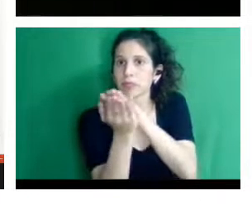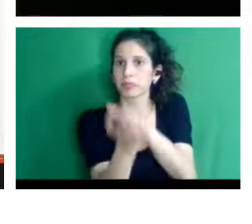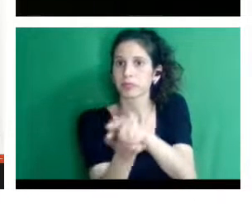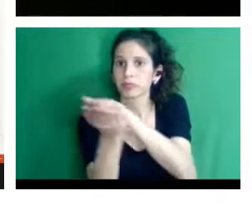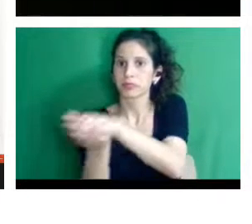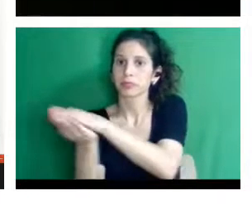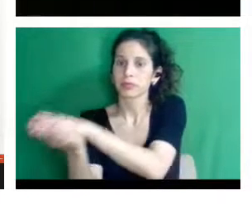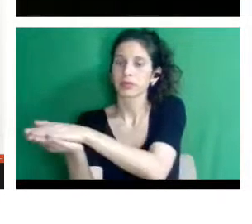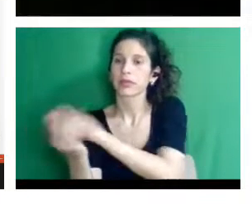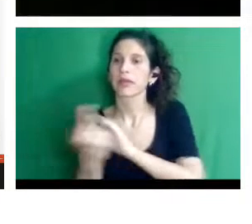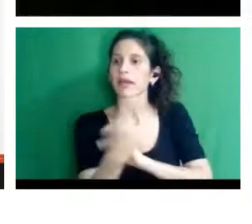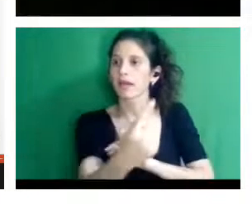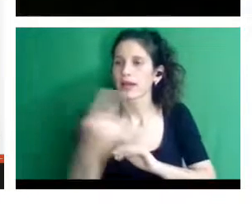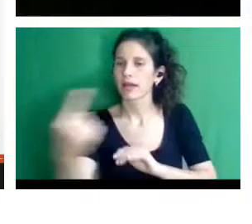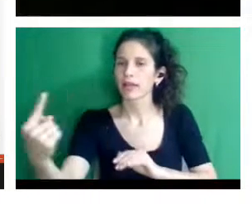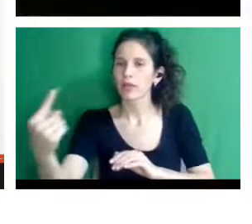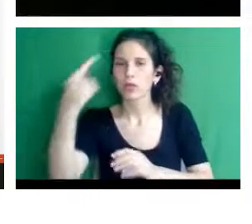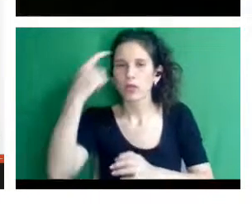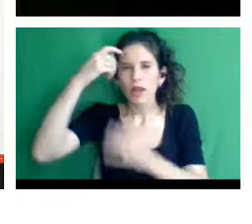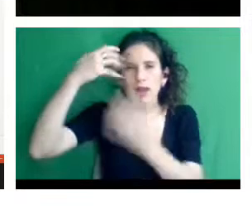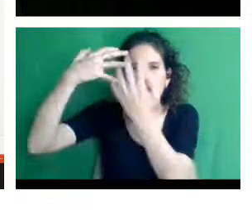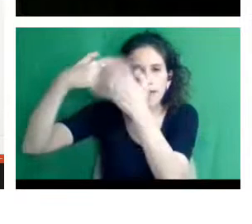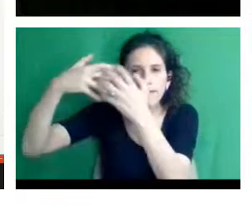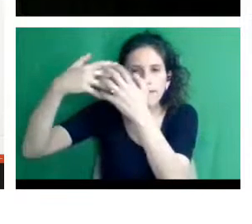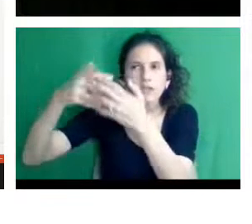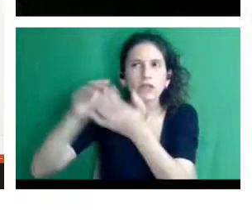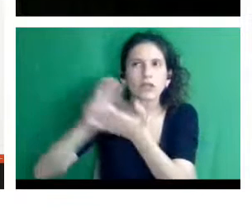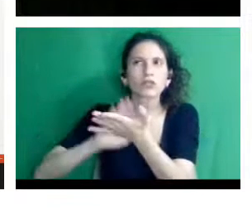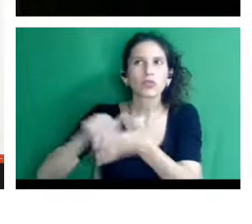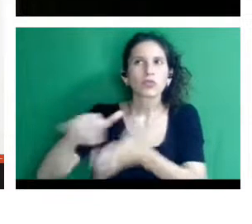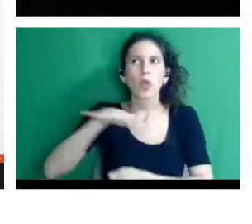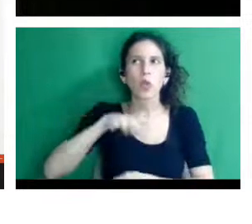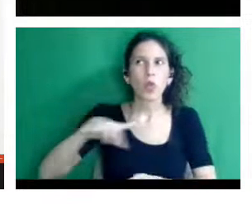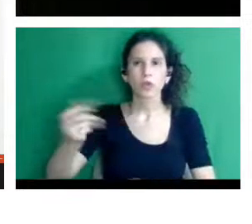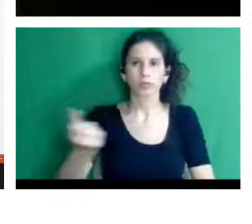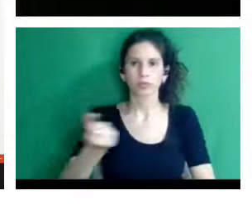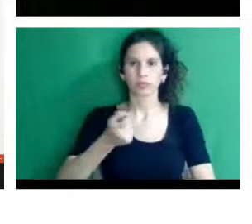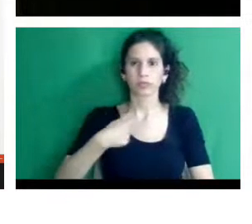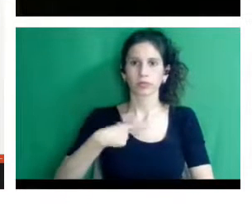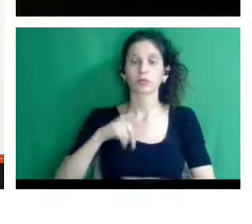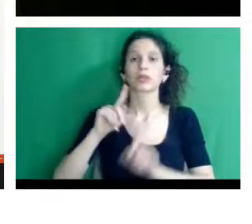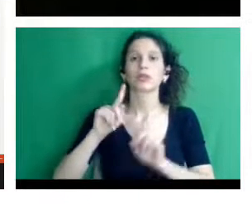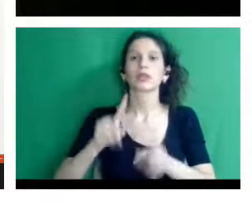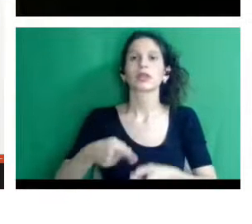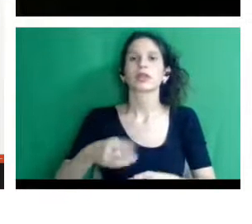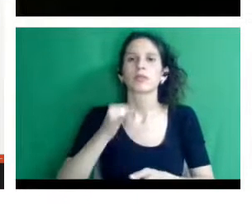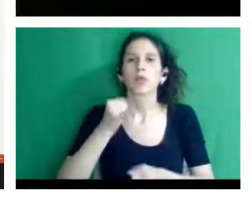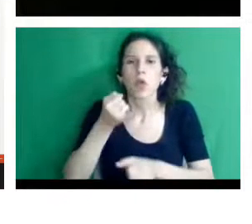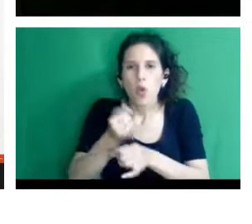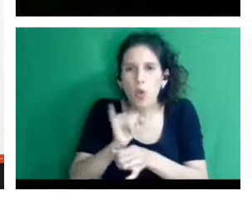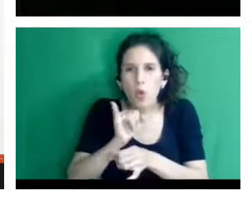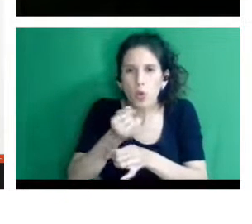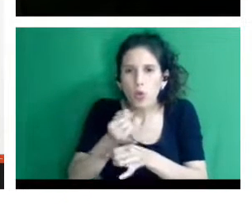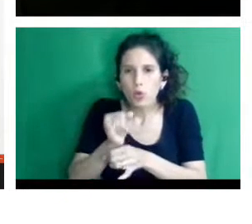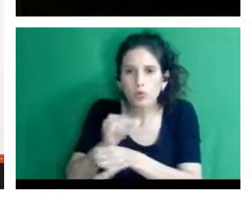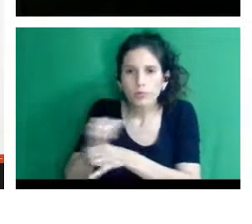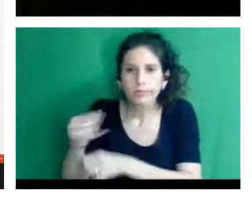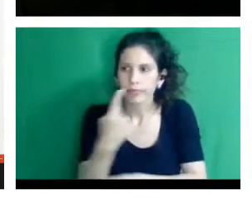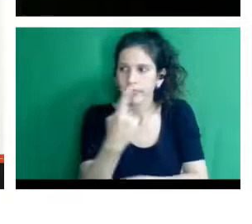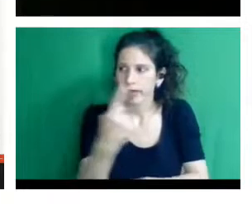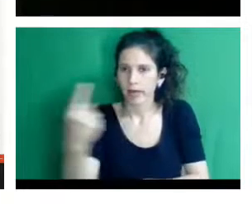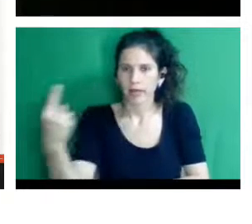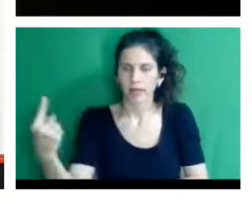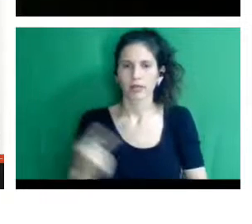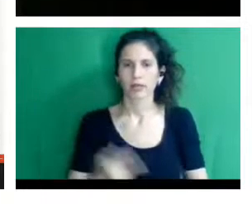resultados y se realizaron las recomendaciones pertinentes. ¿Qué contiene la guía de diseño accesible y